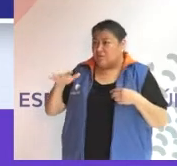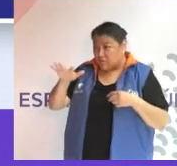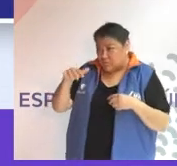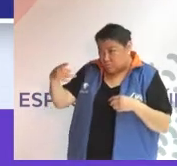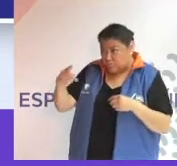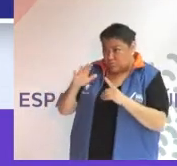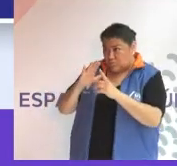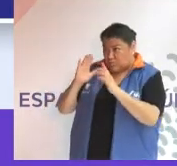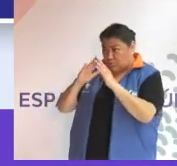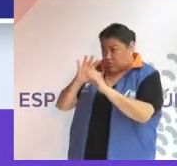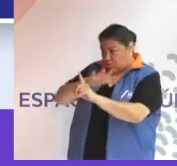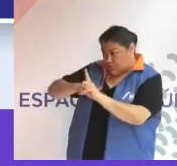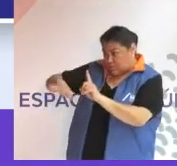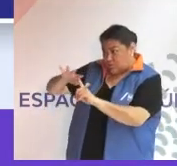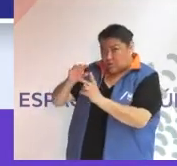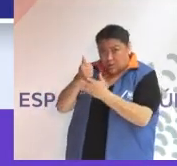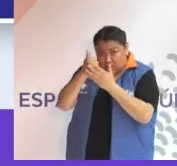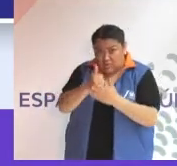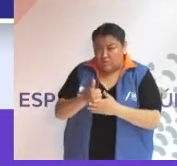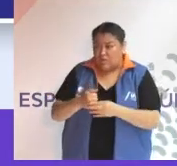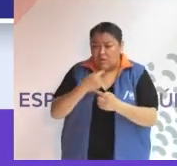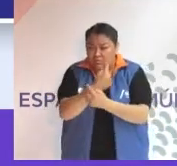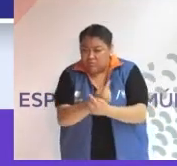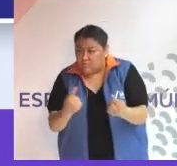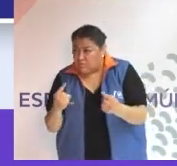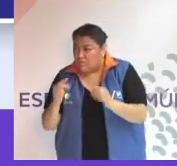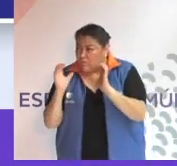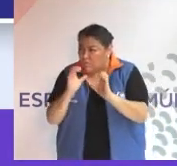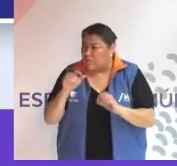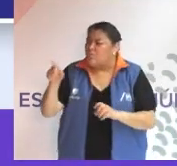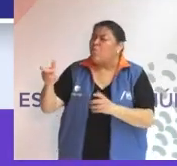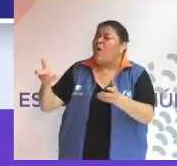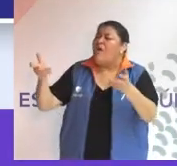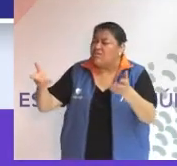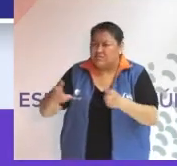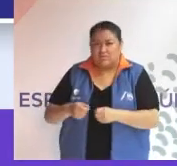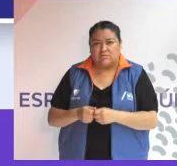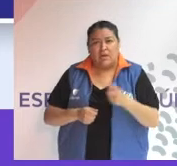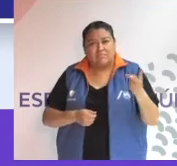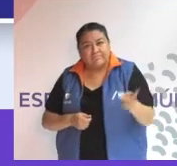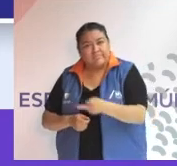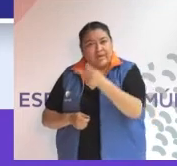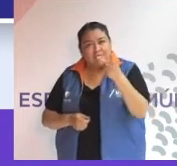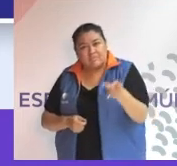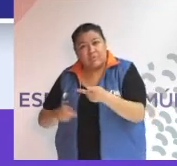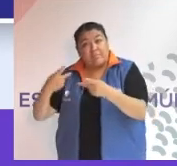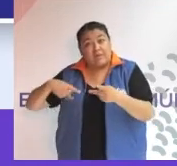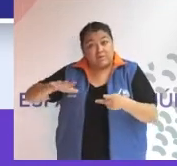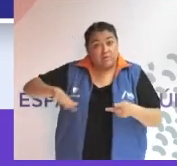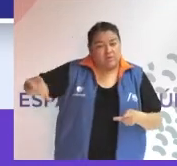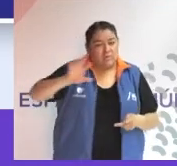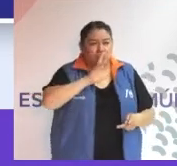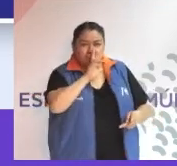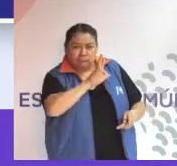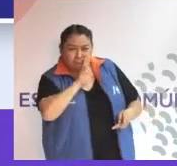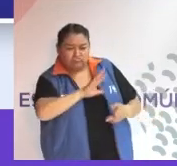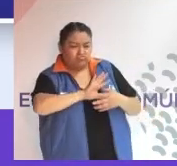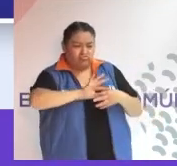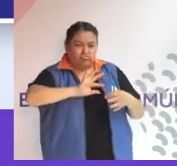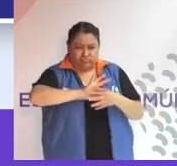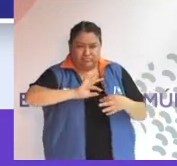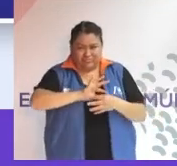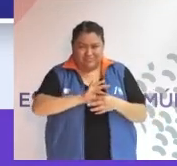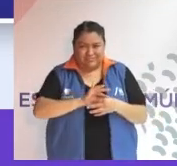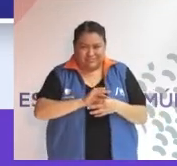colonia, ayudó al cuidado de niños. ¿Qué fue lo que usted hizo? Entonces, ¿qué fue lo que encontramos? Que obviamente en este último,